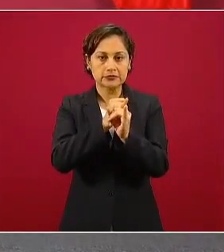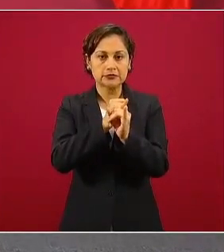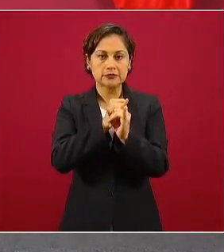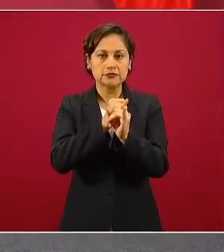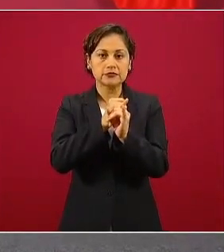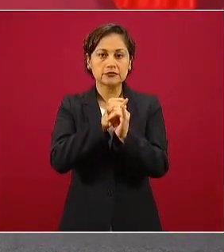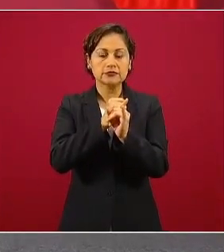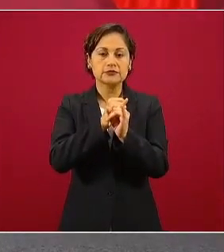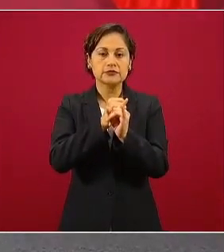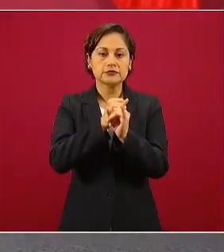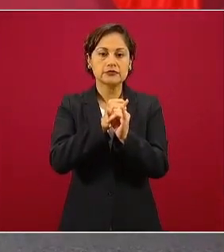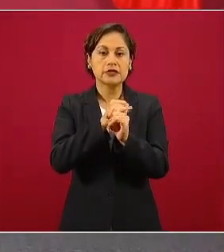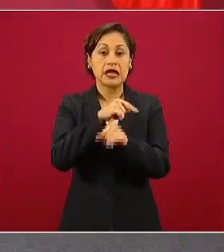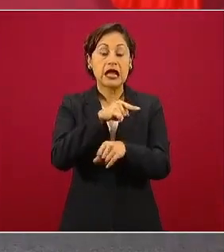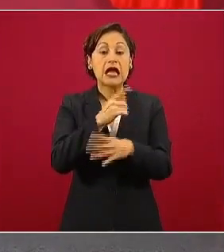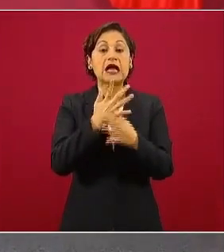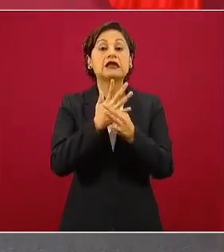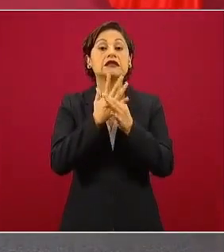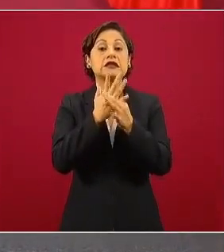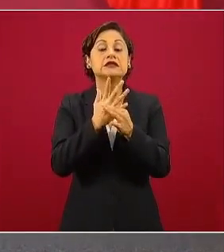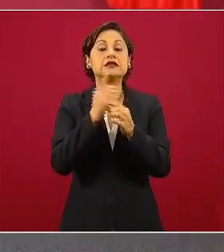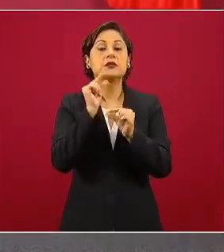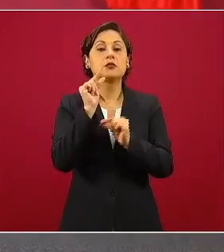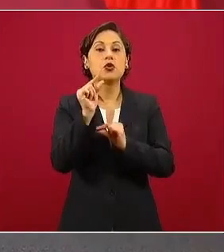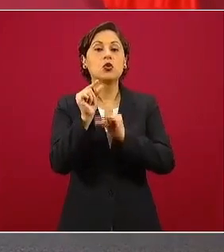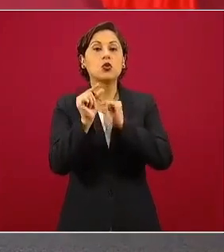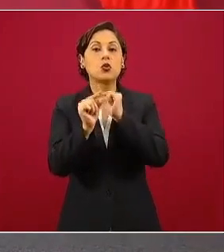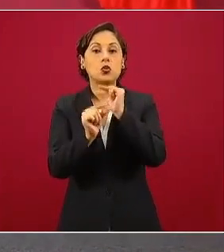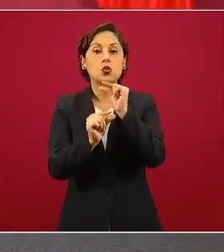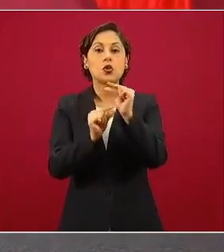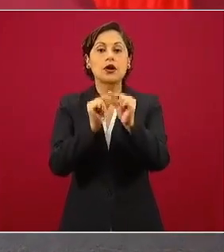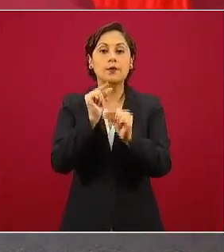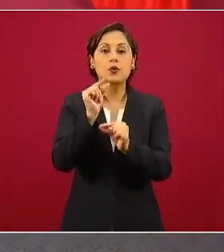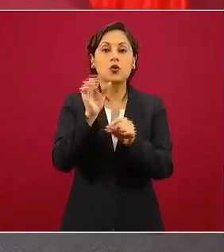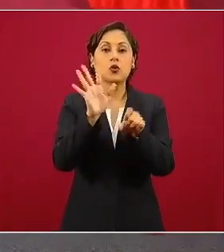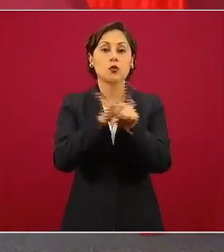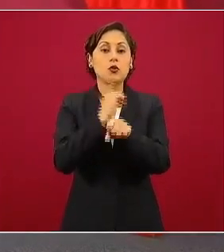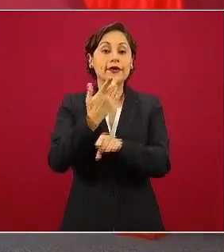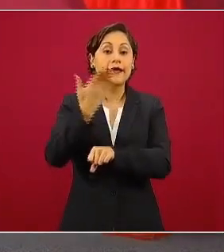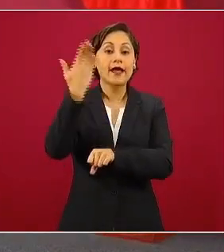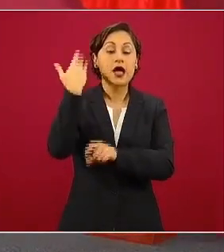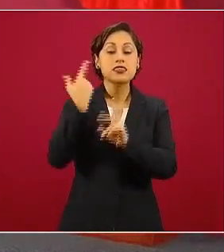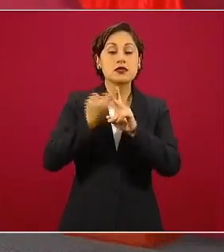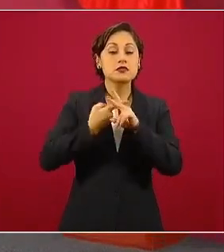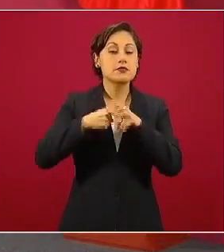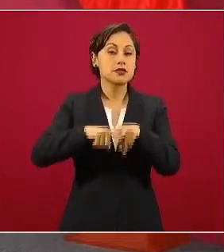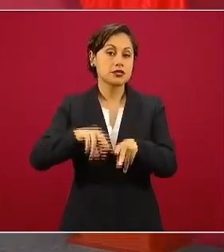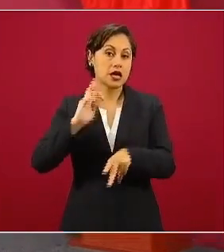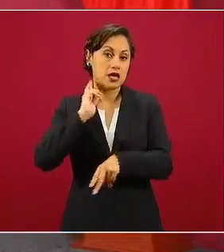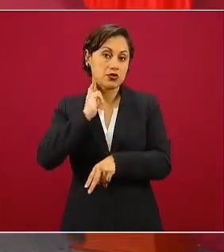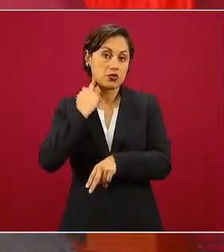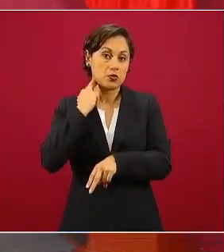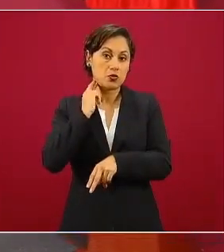dicen que han ido avanzando porque lo que iniciaron con robots ahora